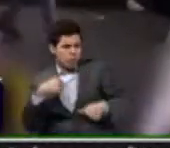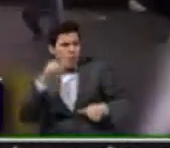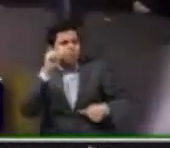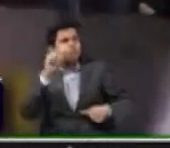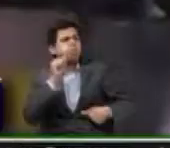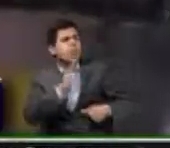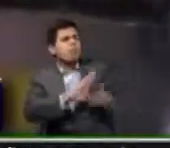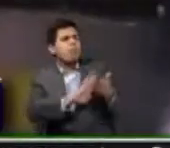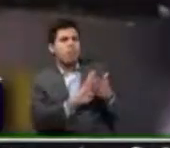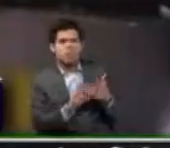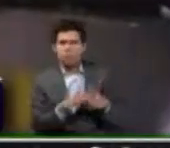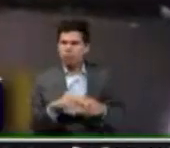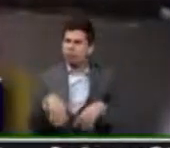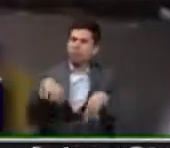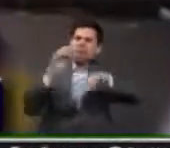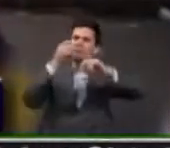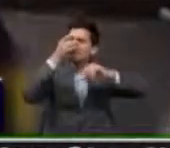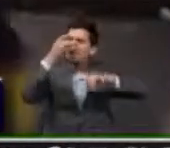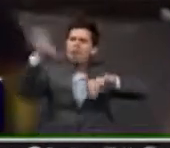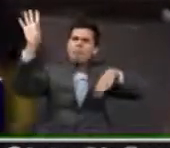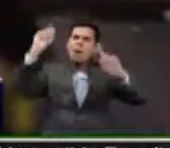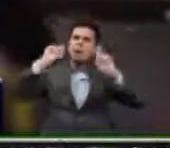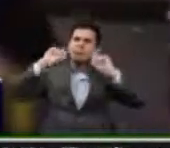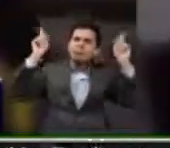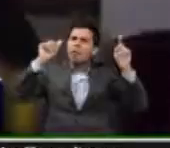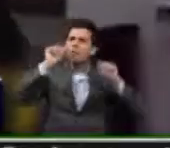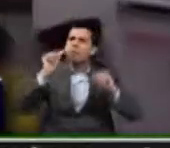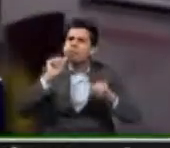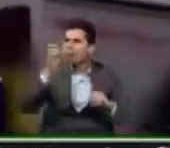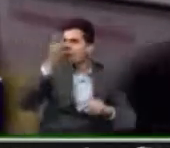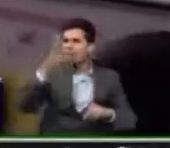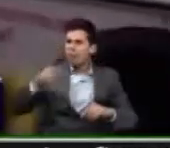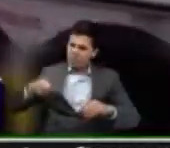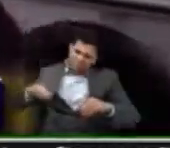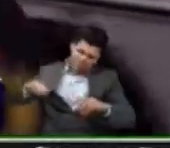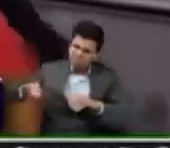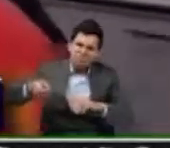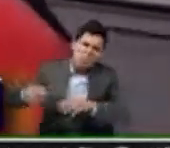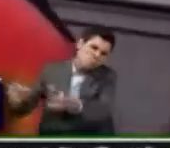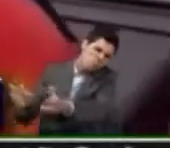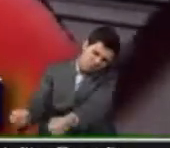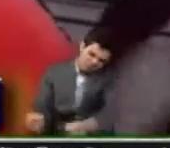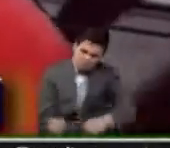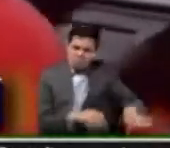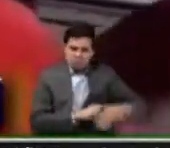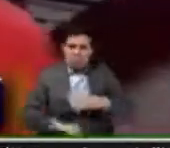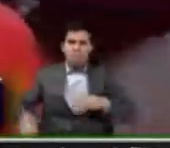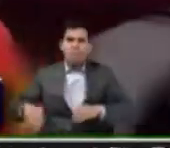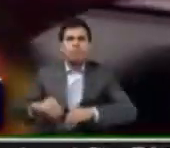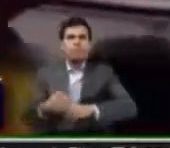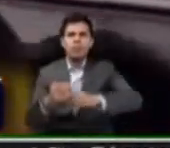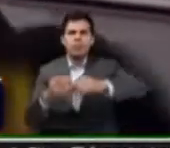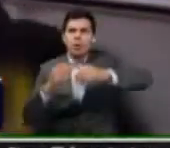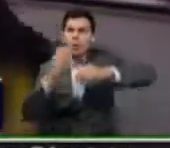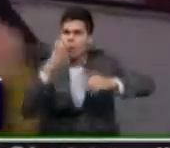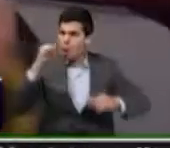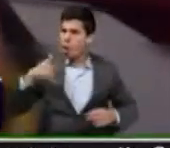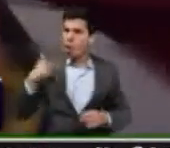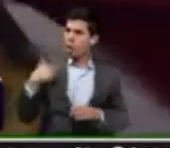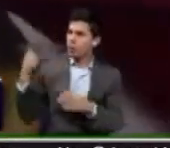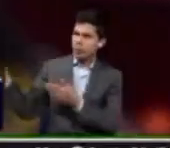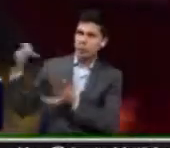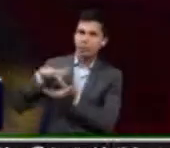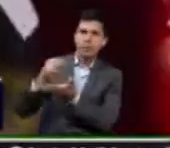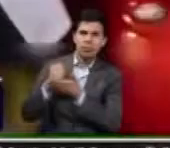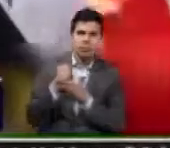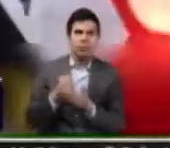embarazada. Y él me dijo que no le importaba que yo estuviera embarazada, que él me sacaba el bebé. Entonces el muchacho no se acerca, un muchacho, él